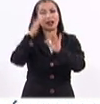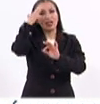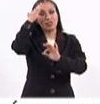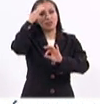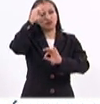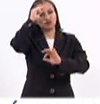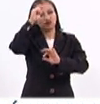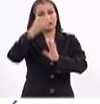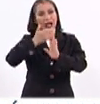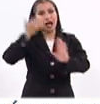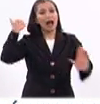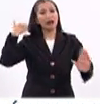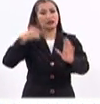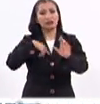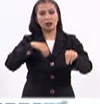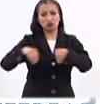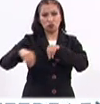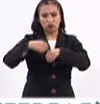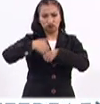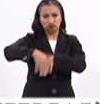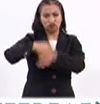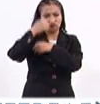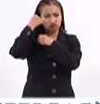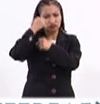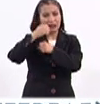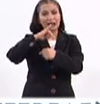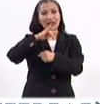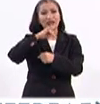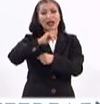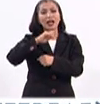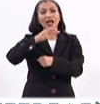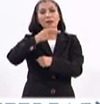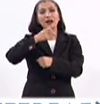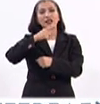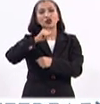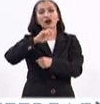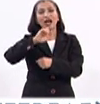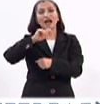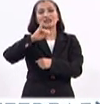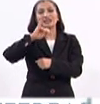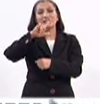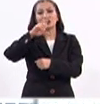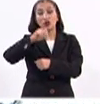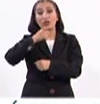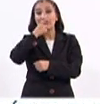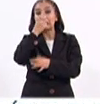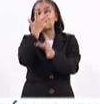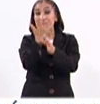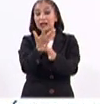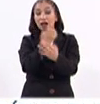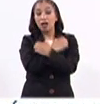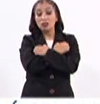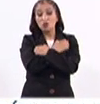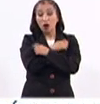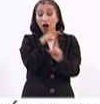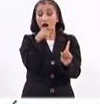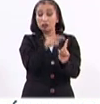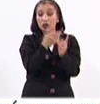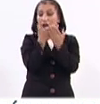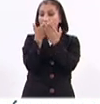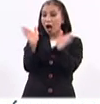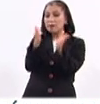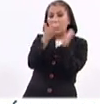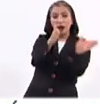líder intelectual de aquel heroico movimiento, el ingeniero don Eberto Castillo, que dijo que la educación abra